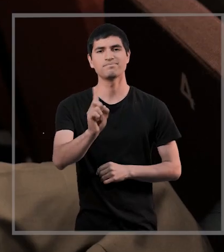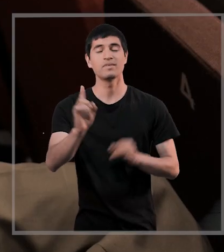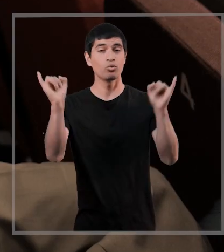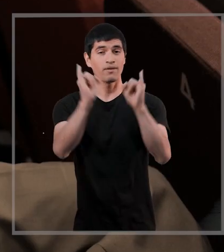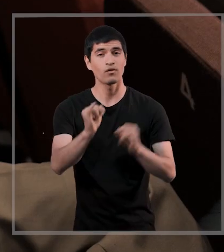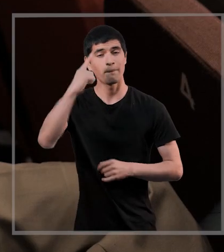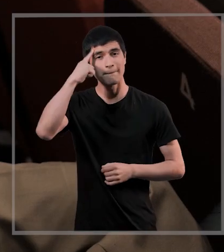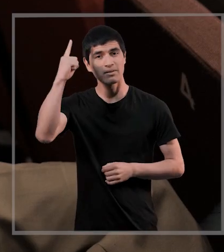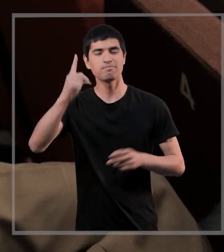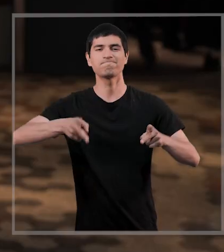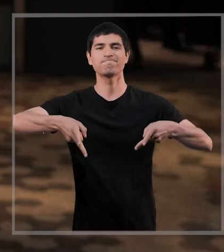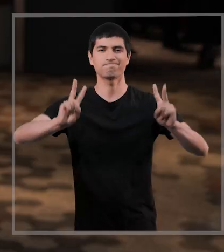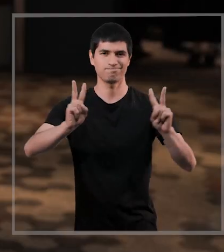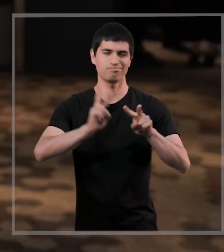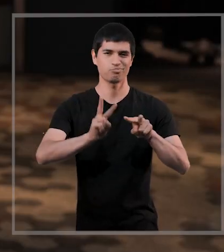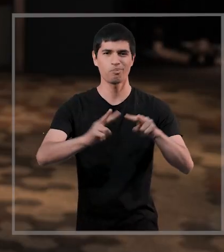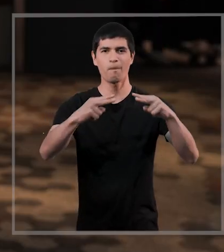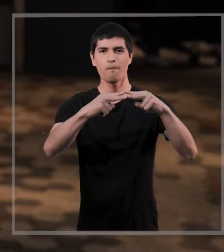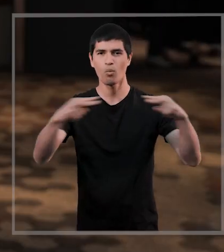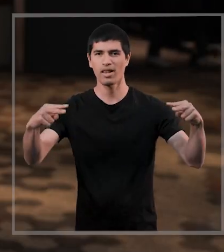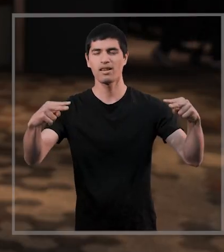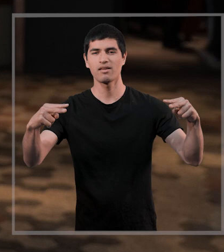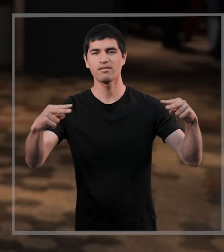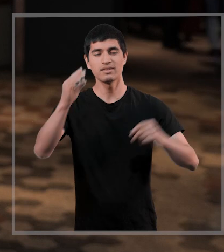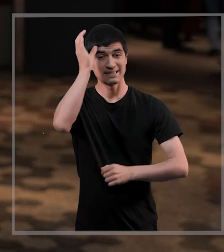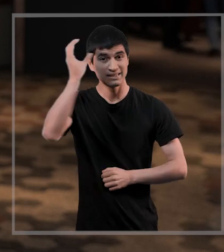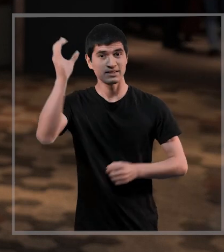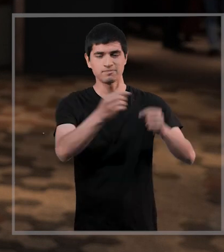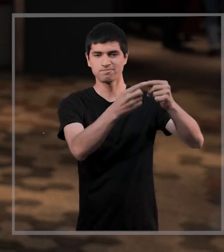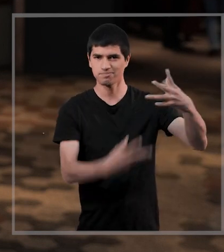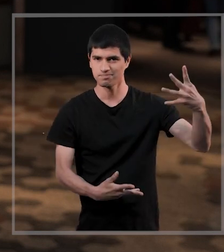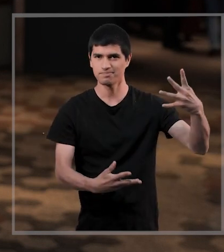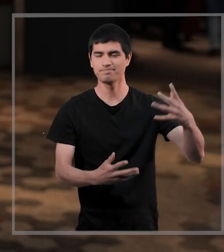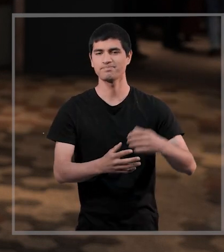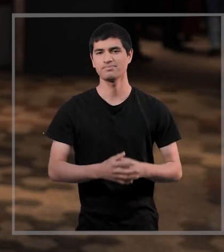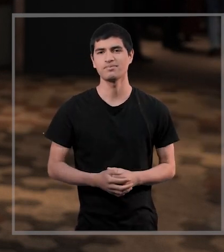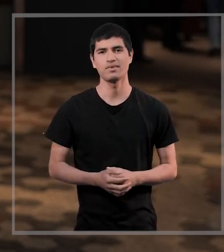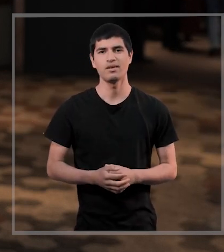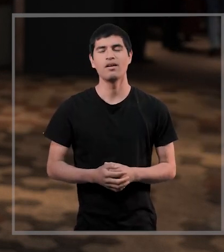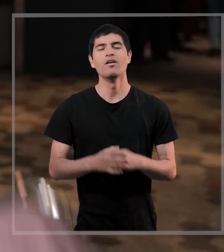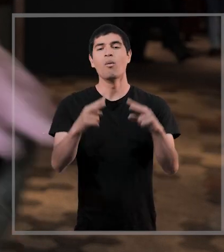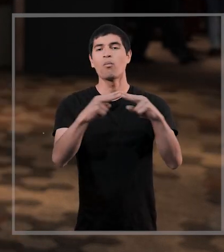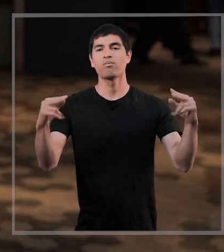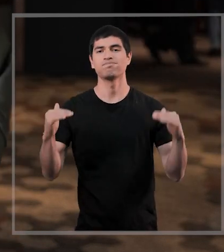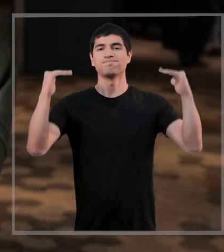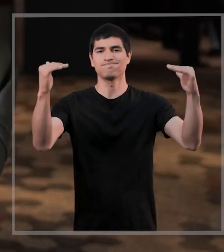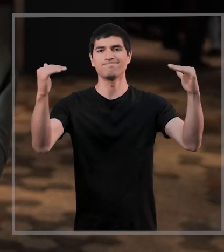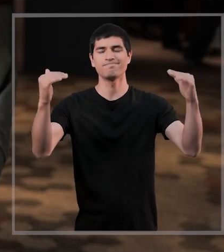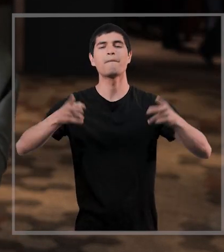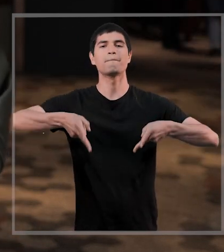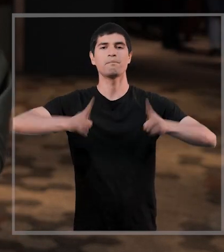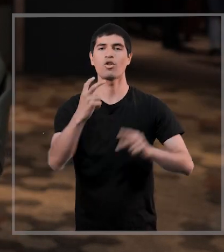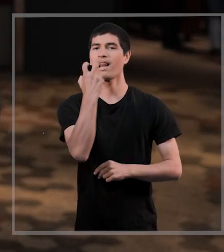es una forma de pensamiento que permite generar puentes ya entre diferentes disciplinas, pero puentes sobre estas